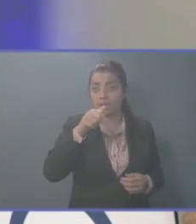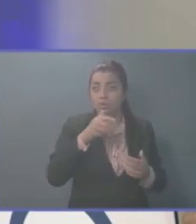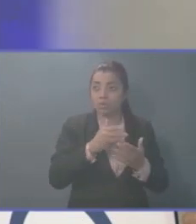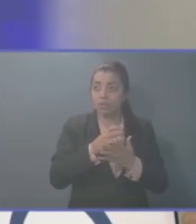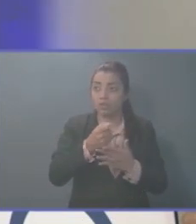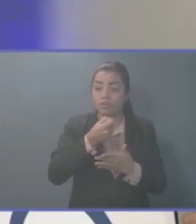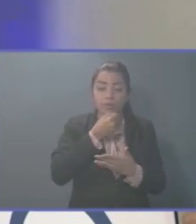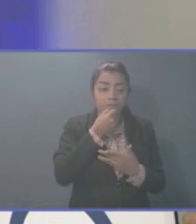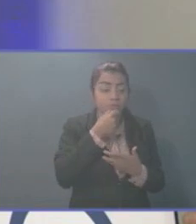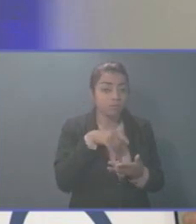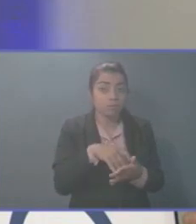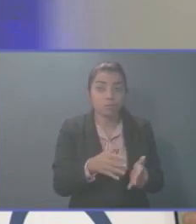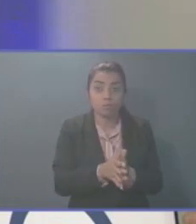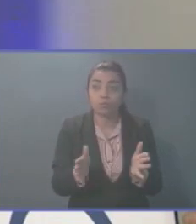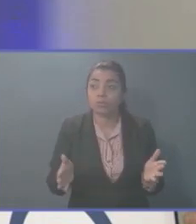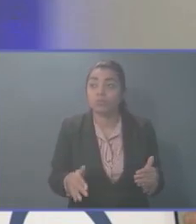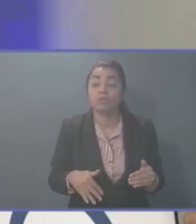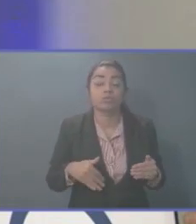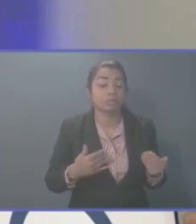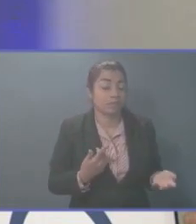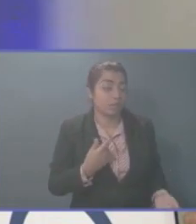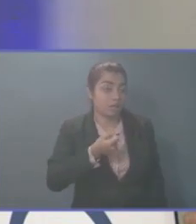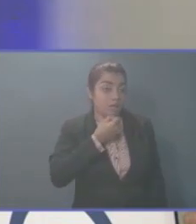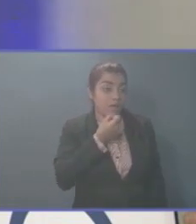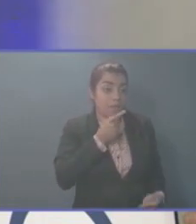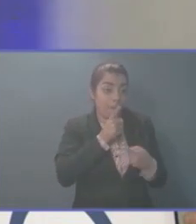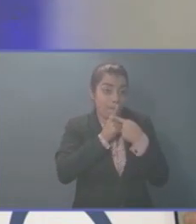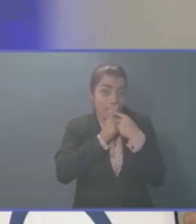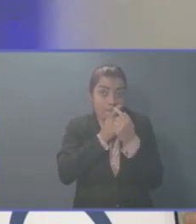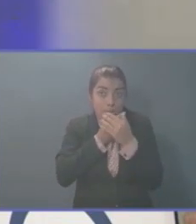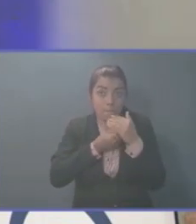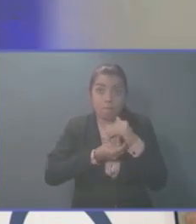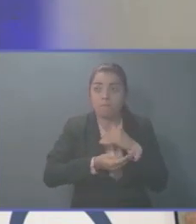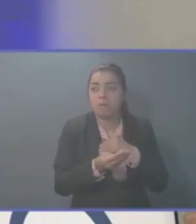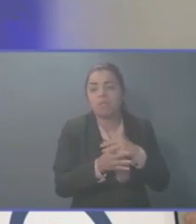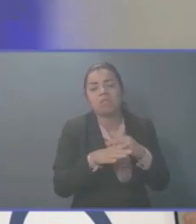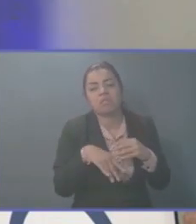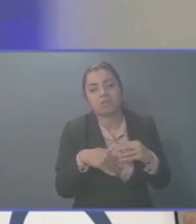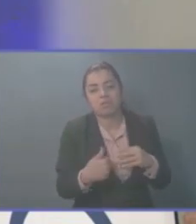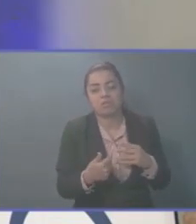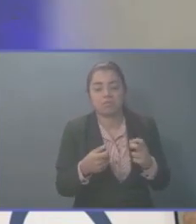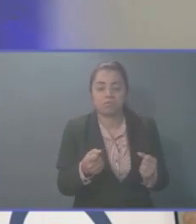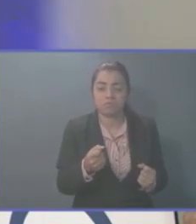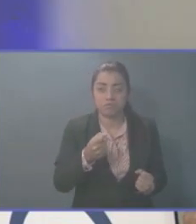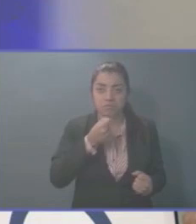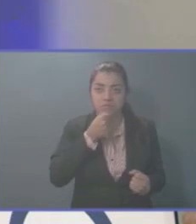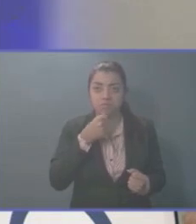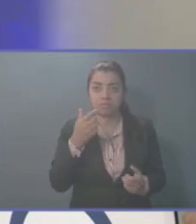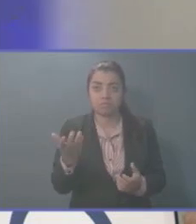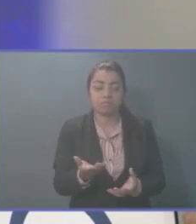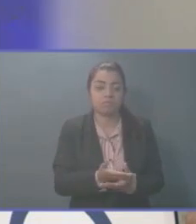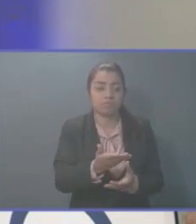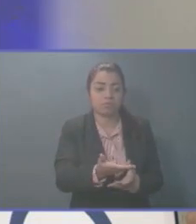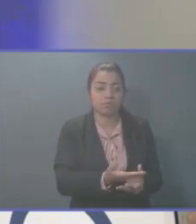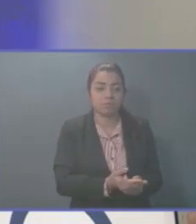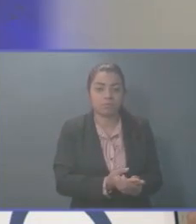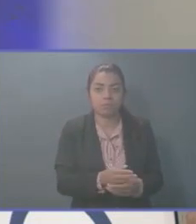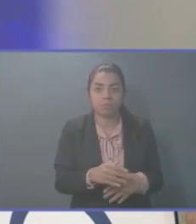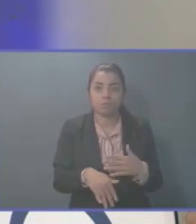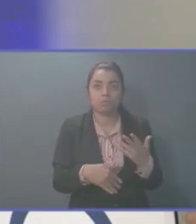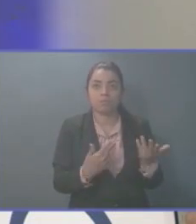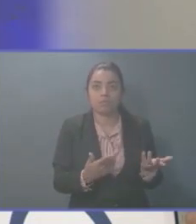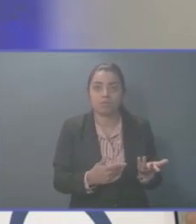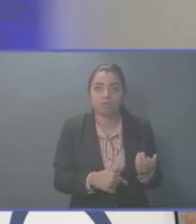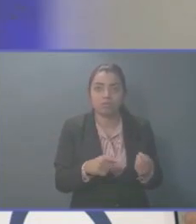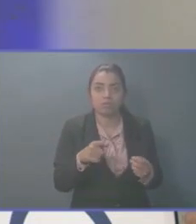Pública que dar la información. Al final hubo una filtración de datos y se dice que quien pagó el viaje